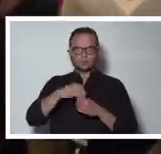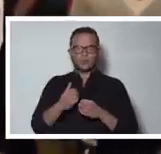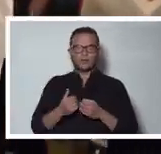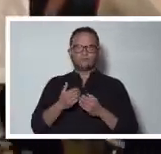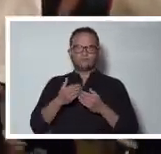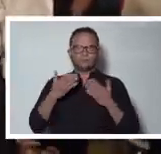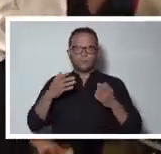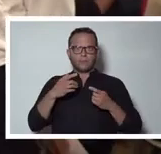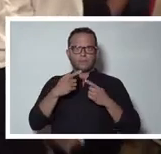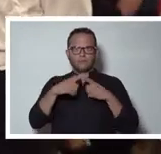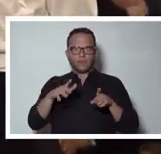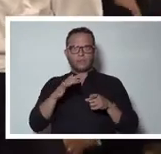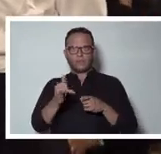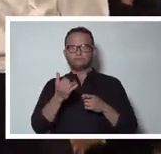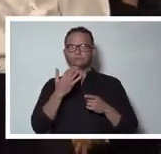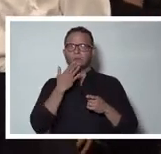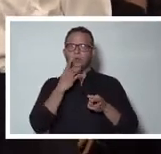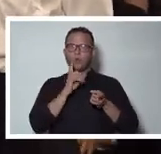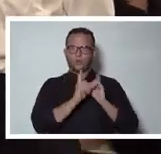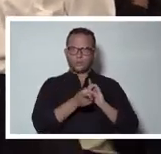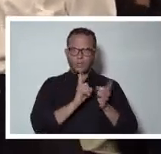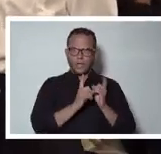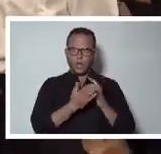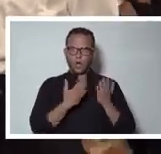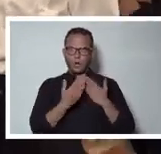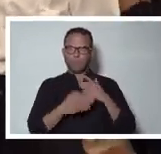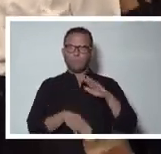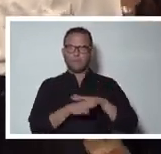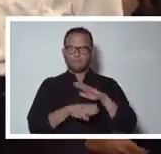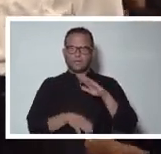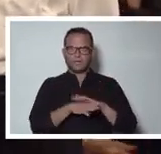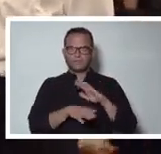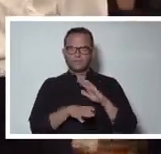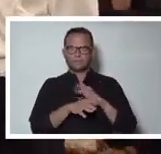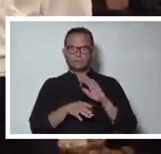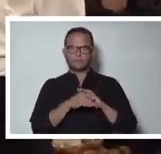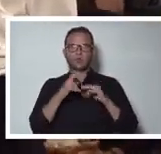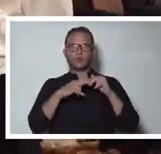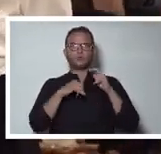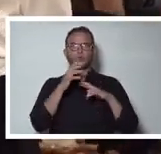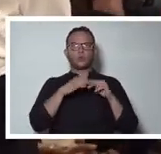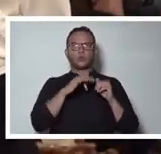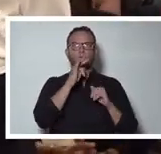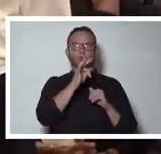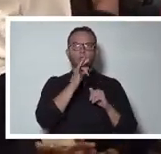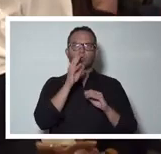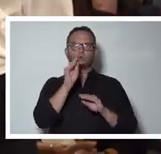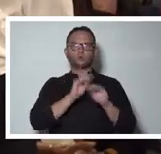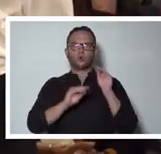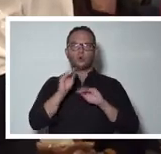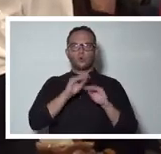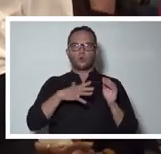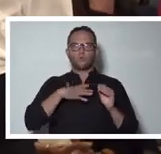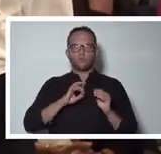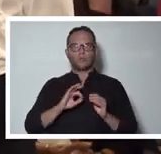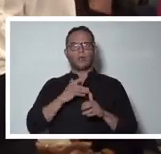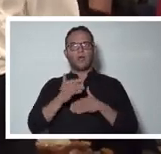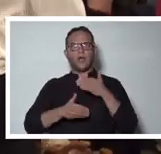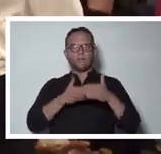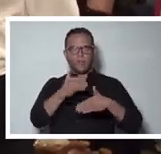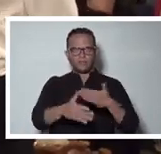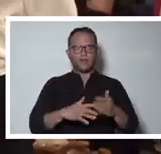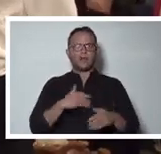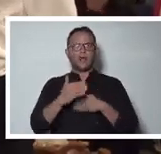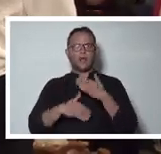diferencias y desde el diálogo desde el diálogo permanente y desde la construcción en positivo resolver Y sobre todo avanzar